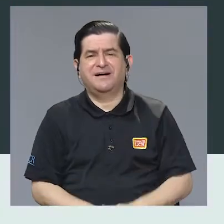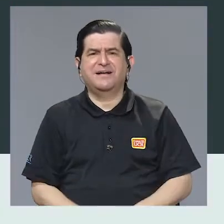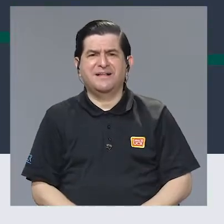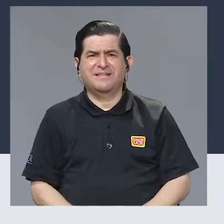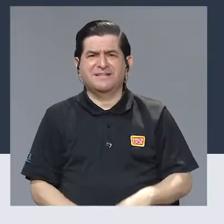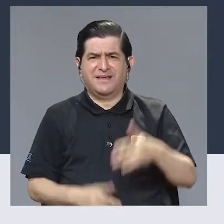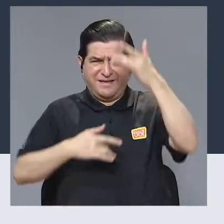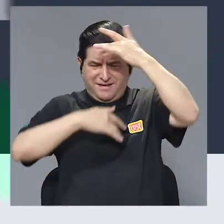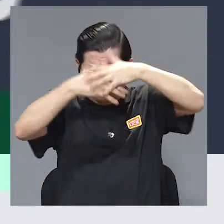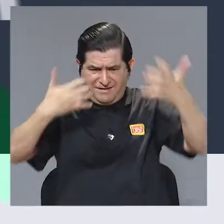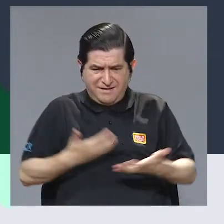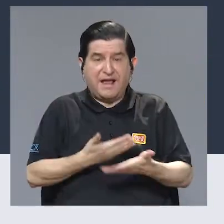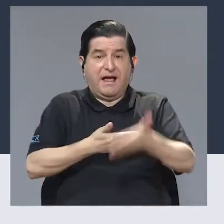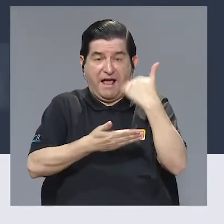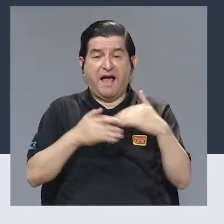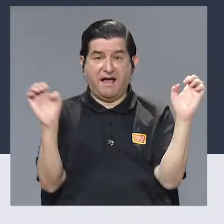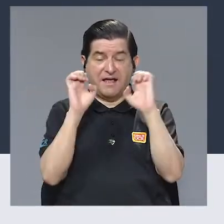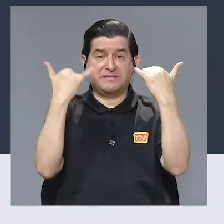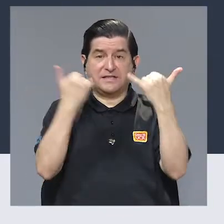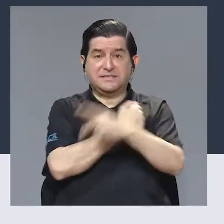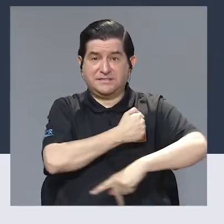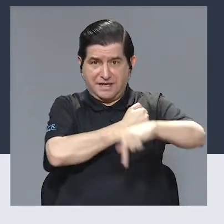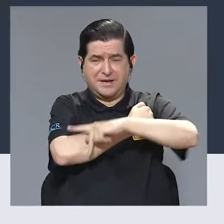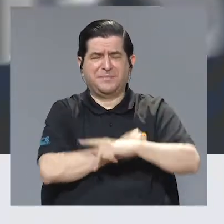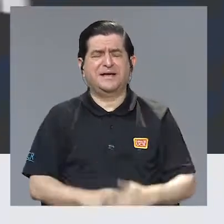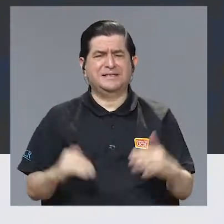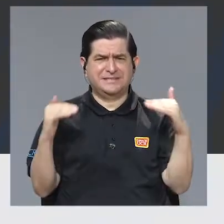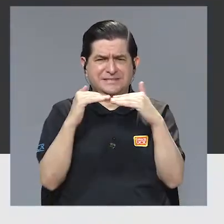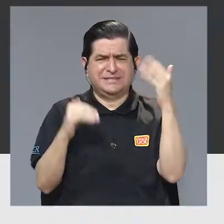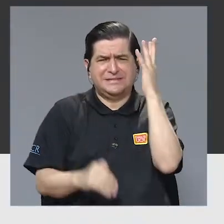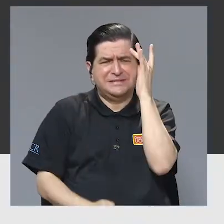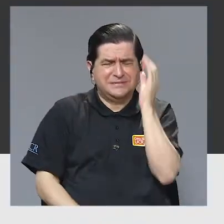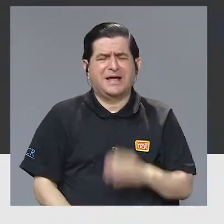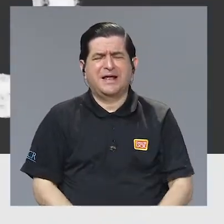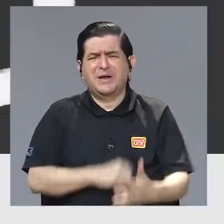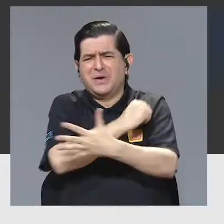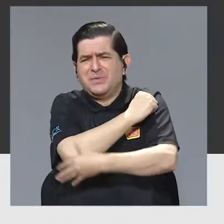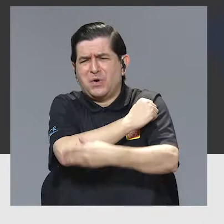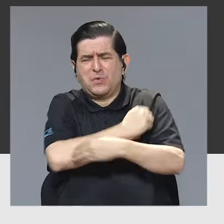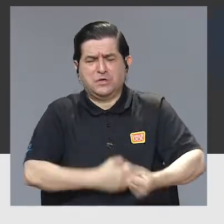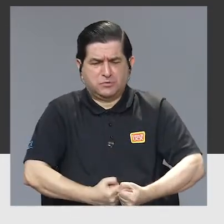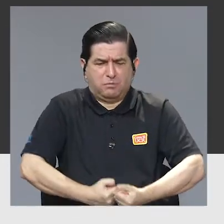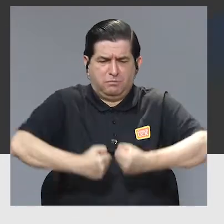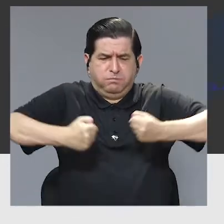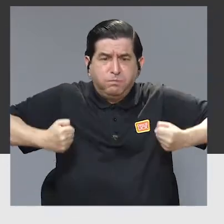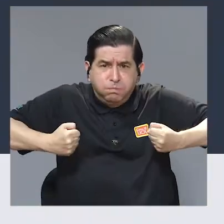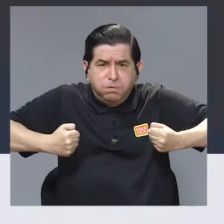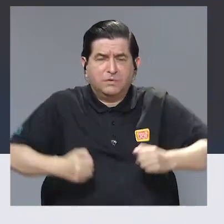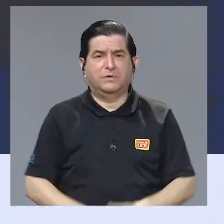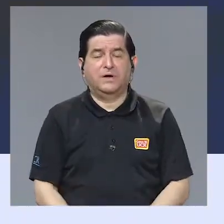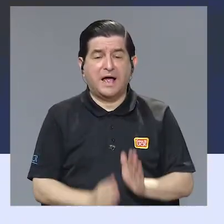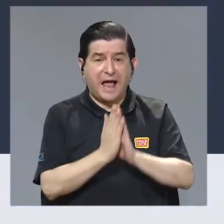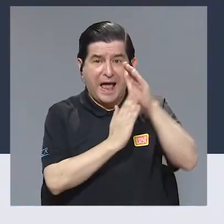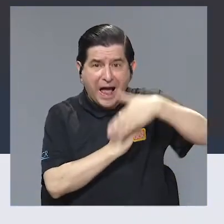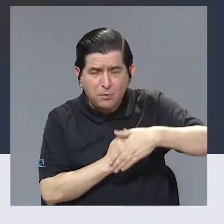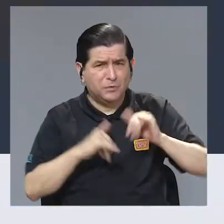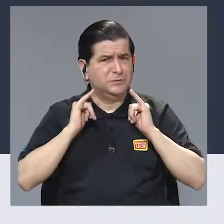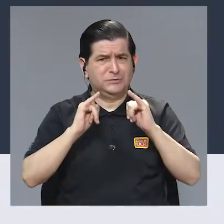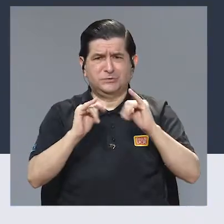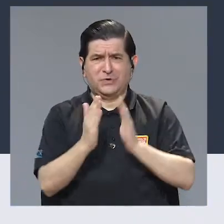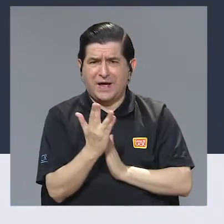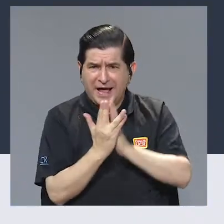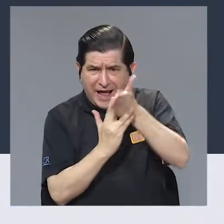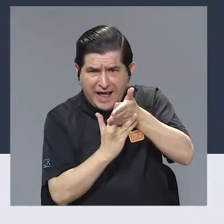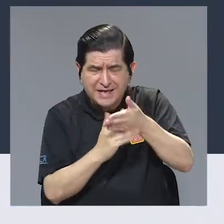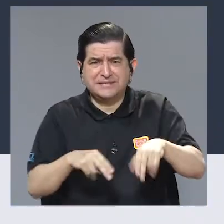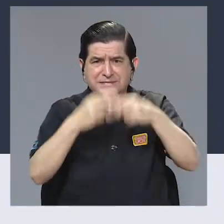la pandemia. Desde antes de la emergencia, el país reportaba niveles preocupantes de pobreza, sobrepeso y obesidad, abuso y